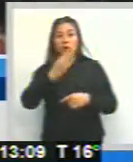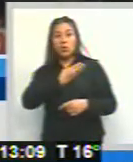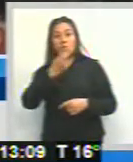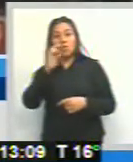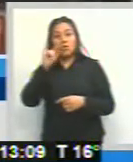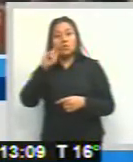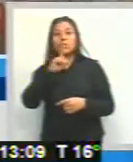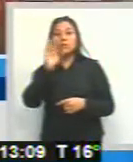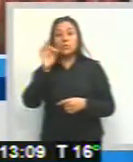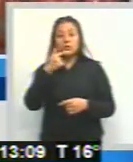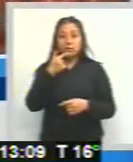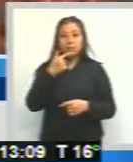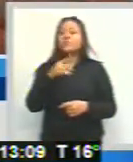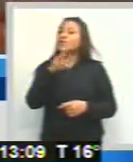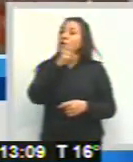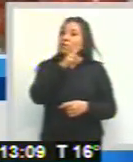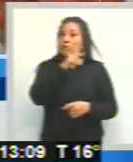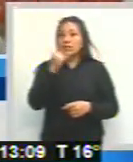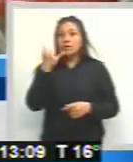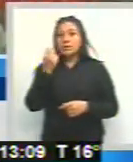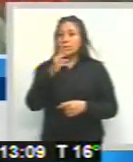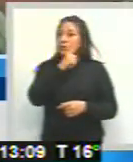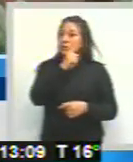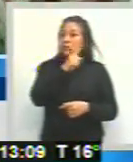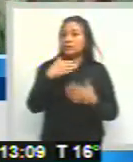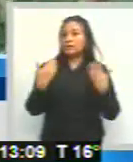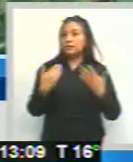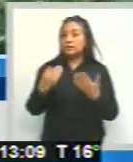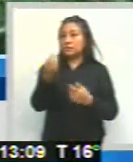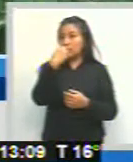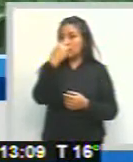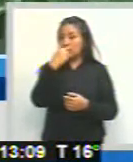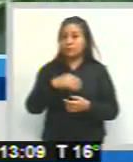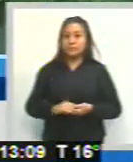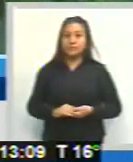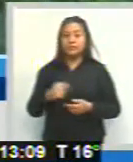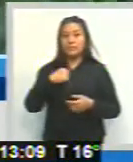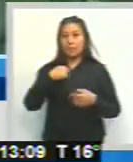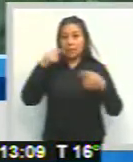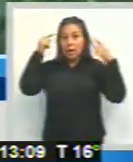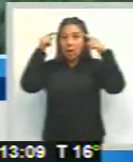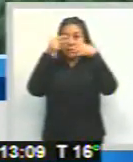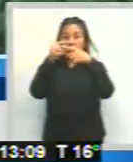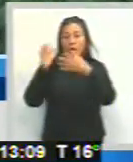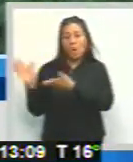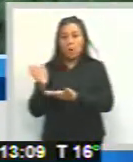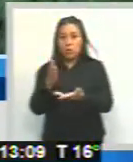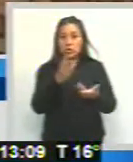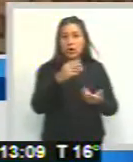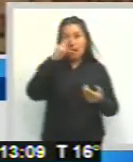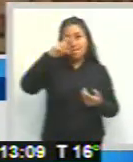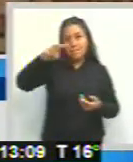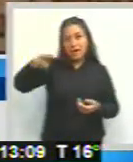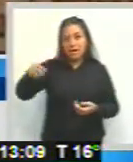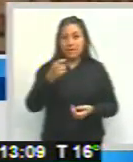cocinar, qué es lo que la fruta, la verdura que tienen que comer, y la misión mía es promocionar el mercado. ¿Las frutas y verduras de estación